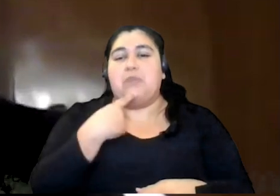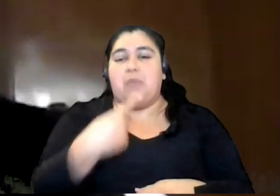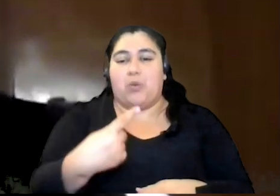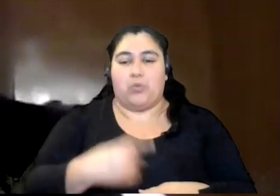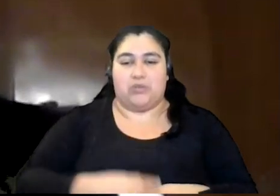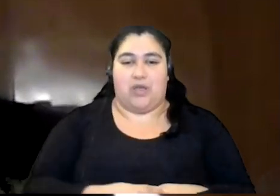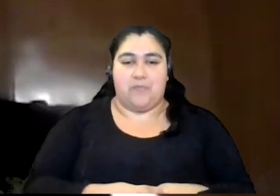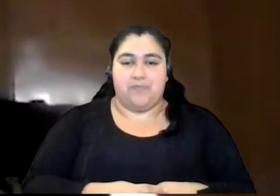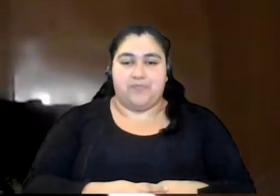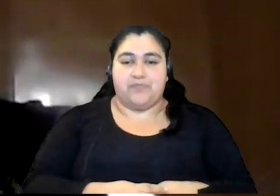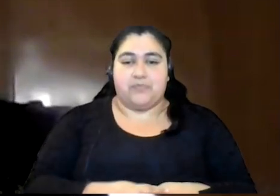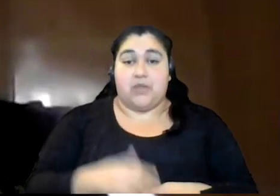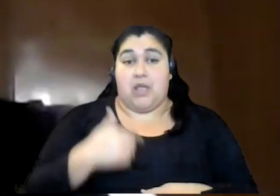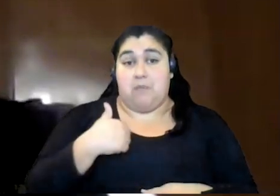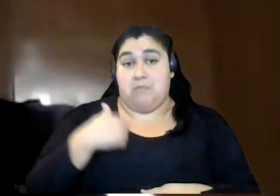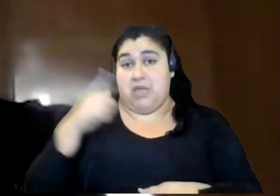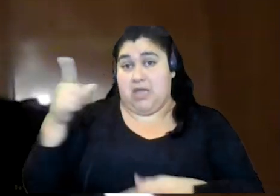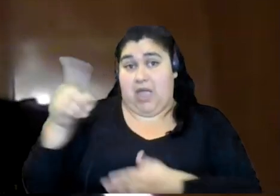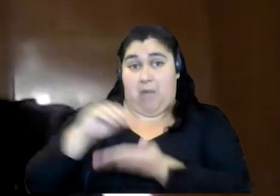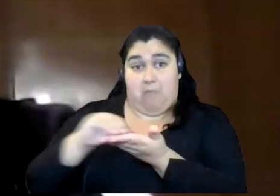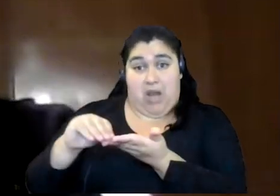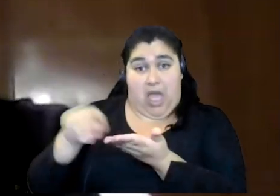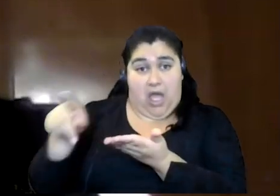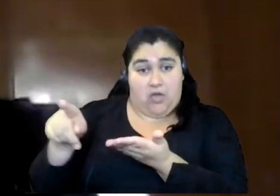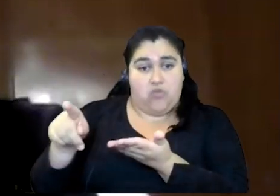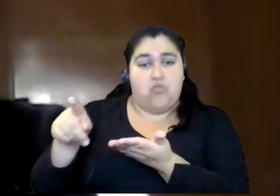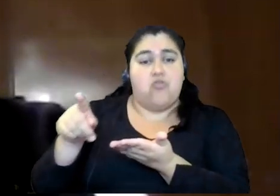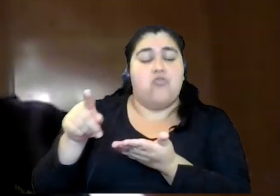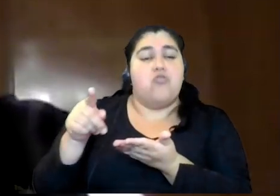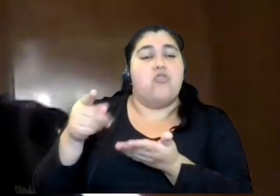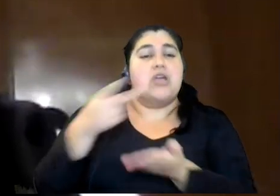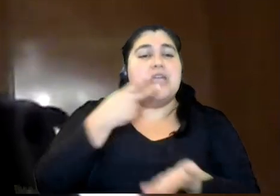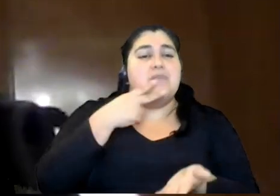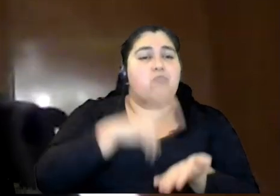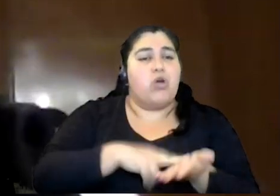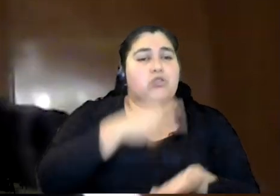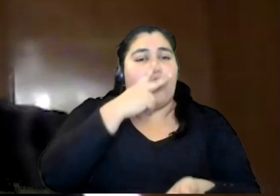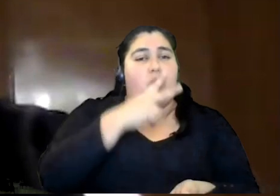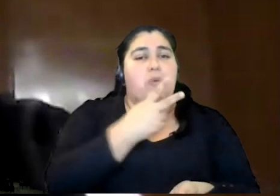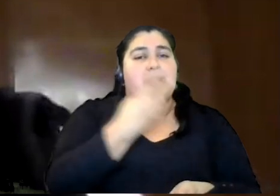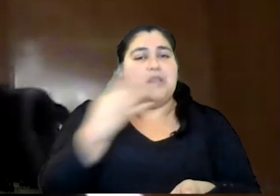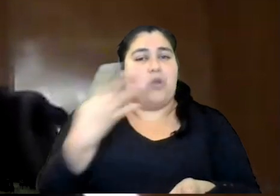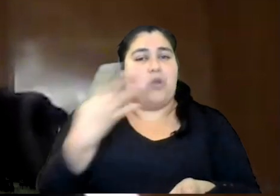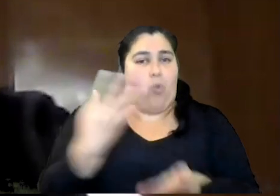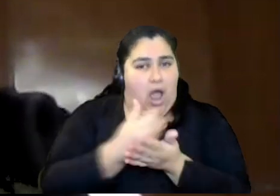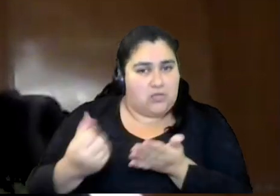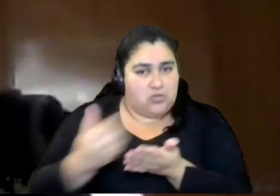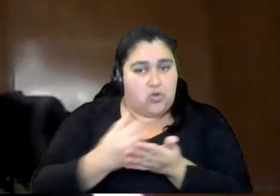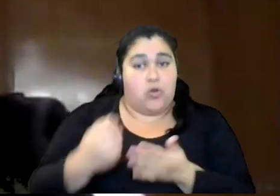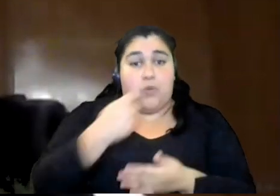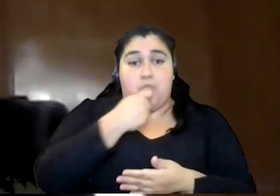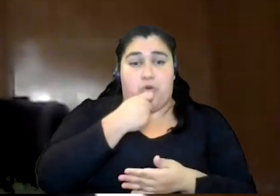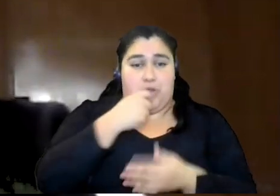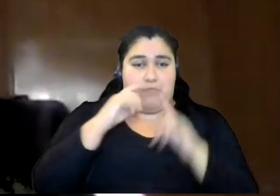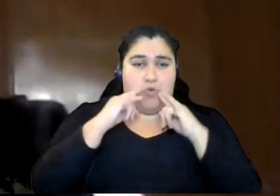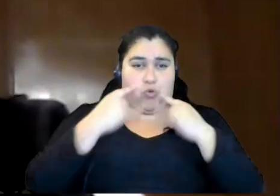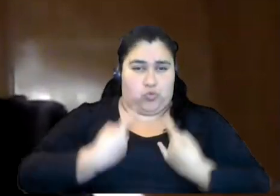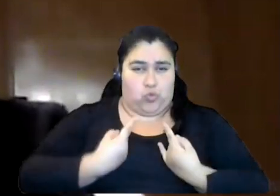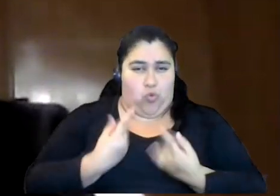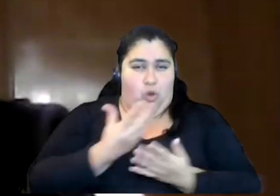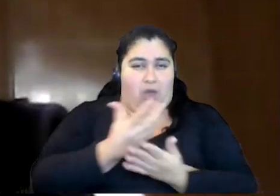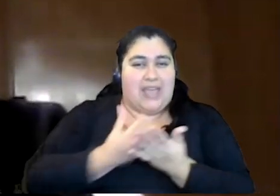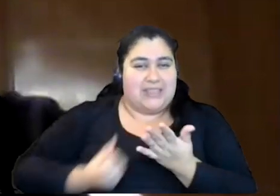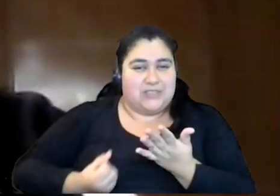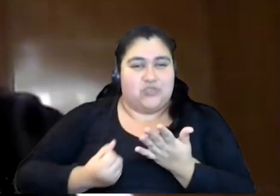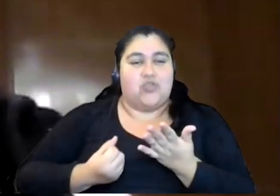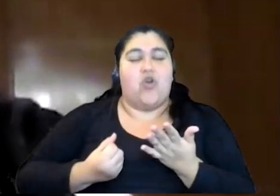última. Dado que mi empleador no me retuvo impuestos durante el 2024, si debo hacer la autorretención en el impuesto